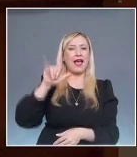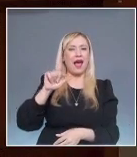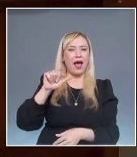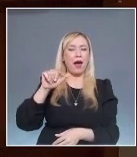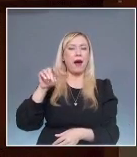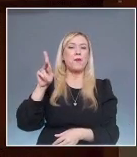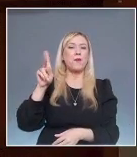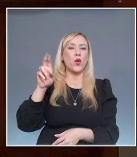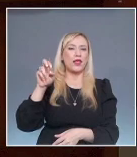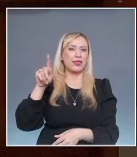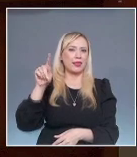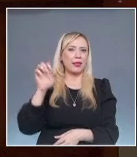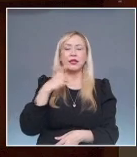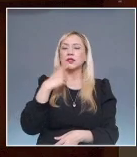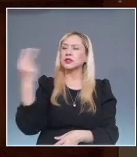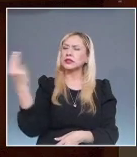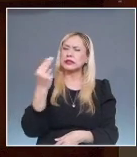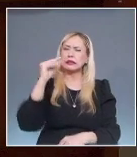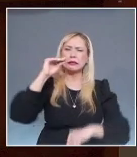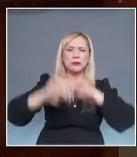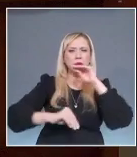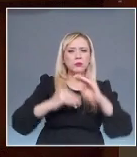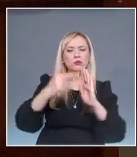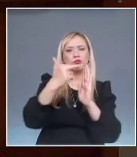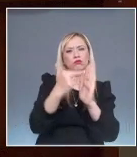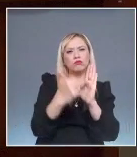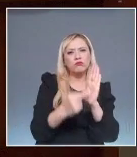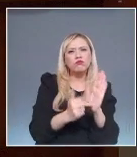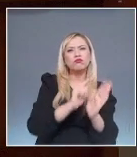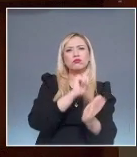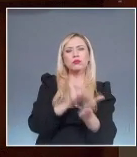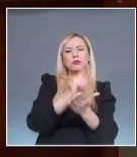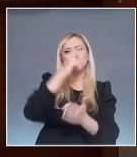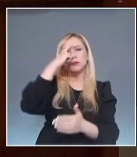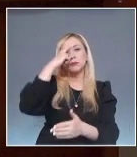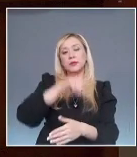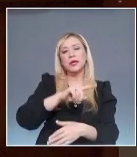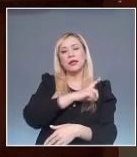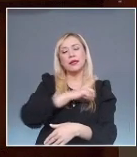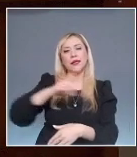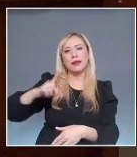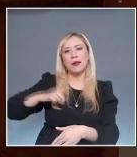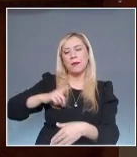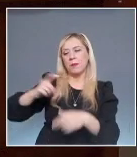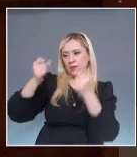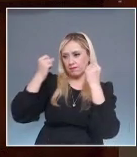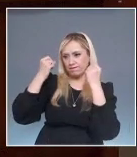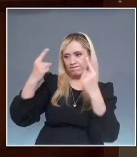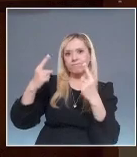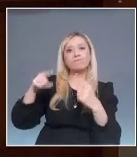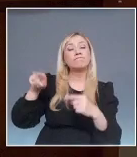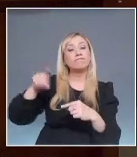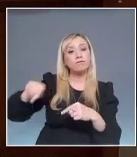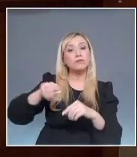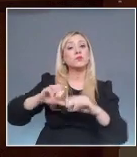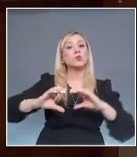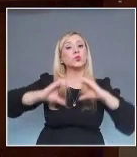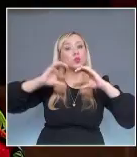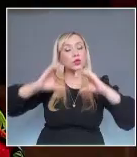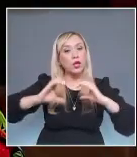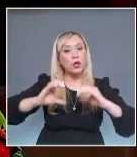necesidad de diseñar políticas públicas que reconozcan el trabajo de cuidados como una necesidad, un trabajo y un